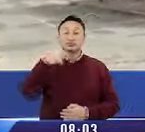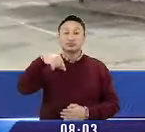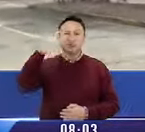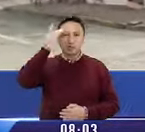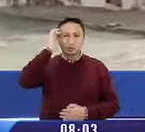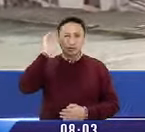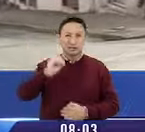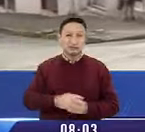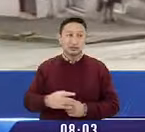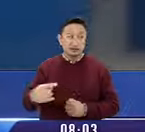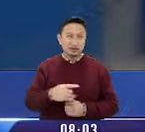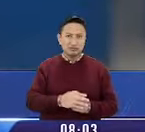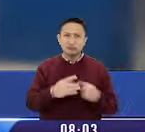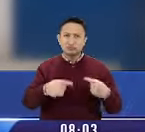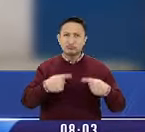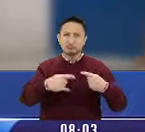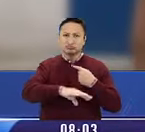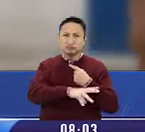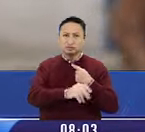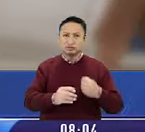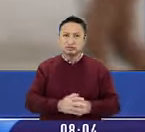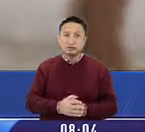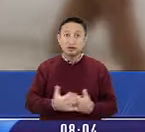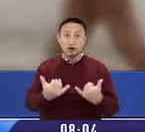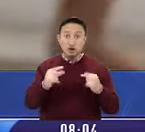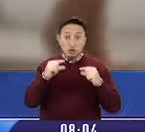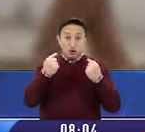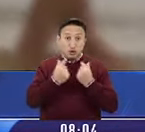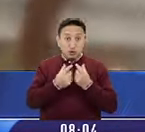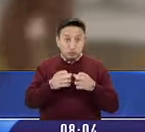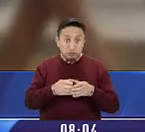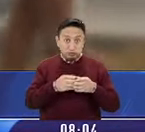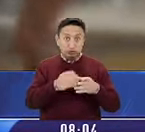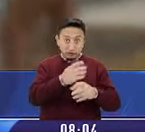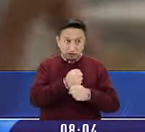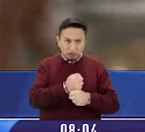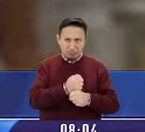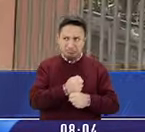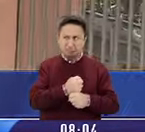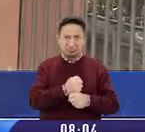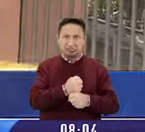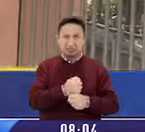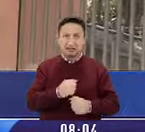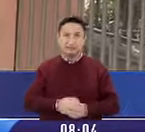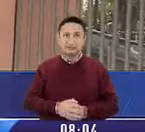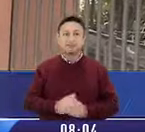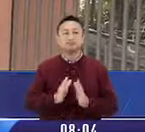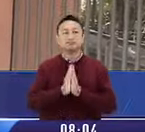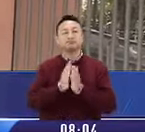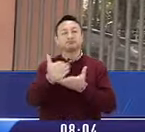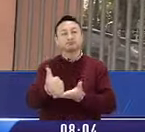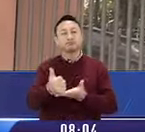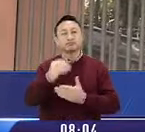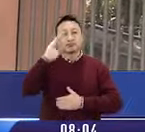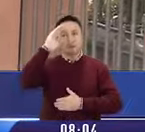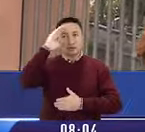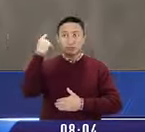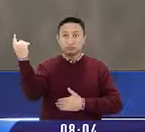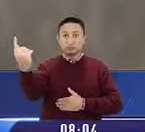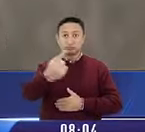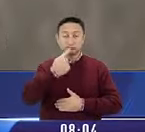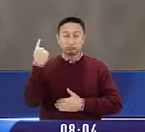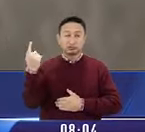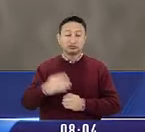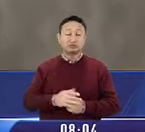preocupados por los continuos robos. Dicen que ya ni salir en grupos los protege de ser víctimas de los ladrones y piden mayor resguardo en los alrededores del